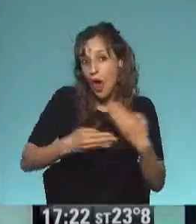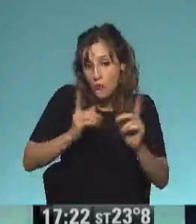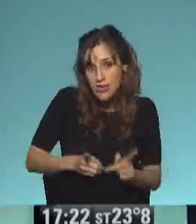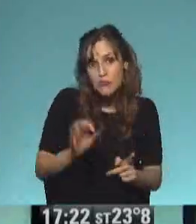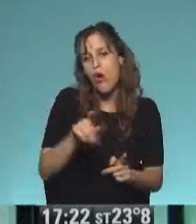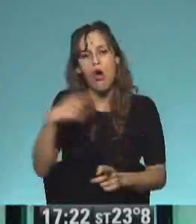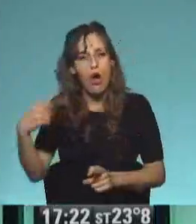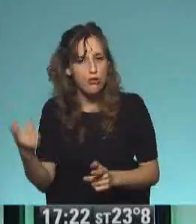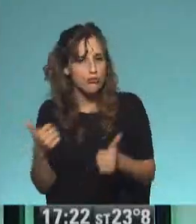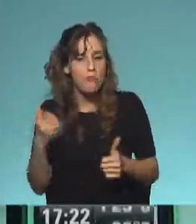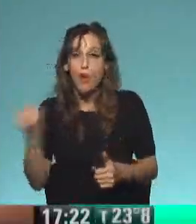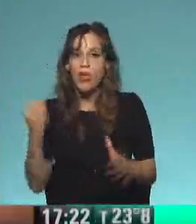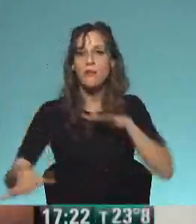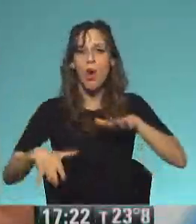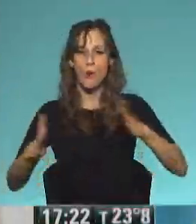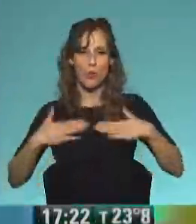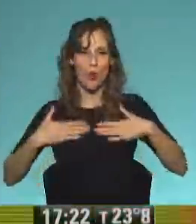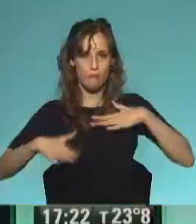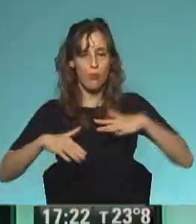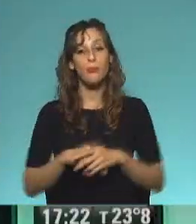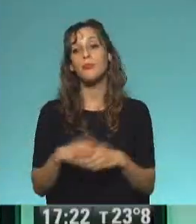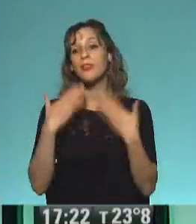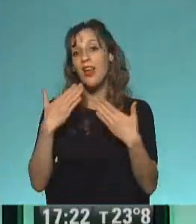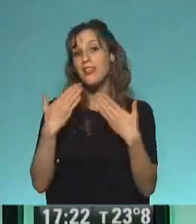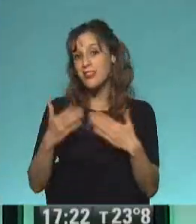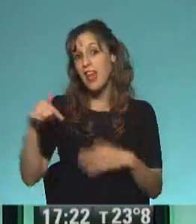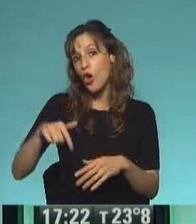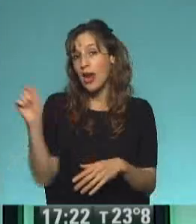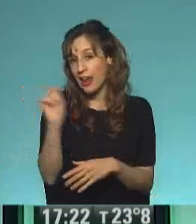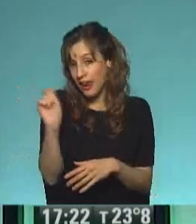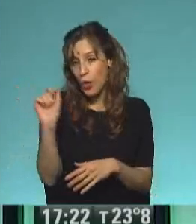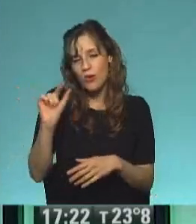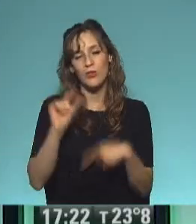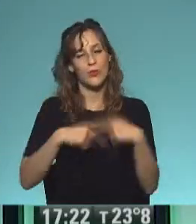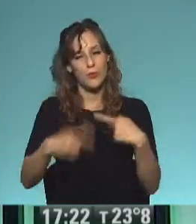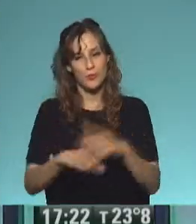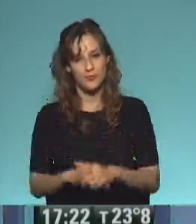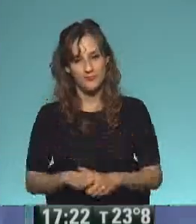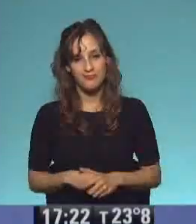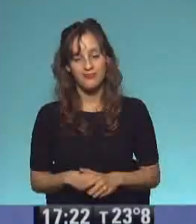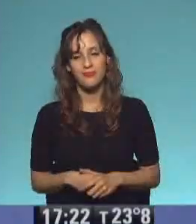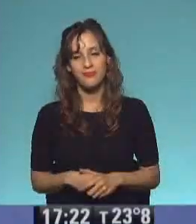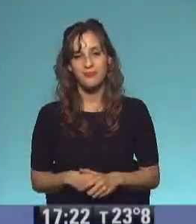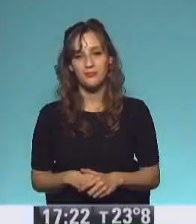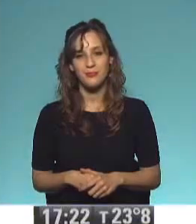actividad física. Gracias, Vir, por gracias, acompañarnos. Chicos, muchas gracias. Nos dejamos con un recreito y enseguida volvemos. Ahora nos vemos.